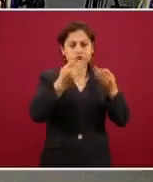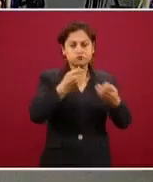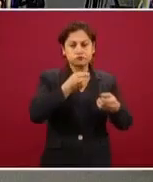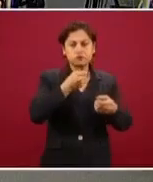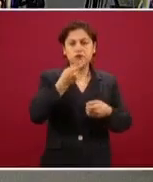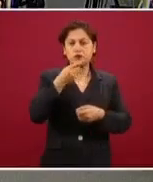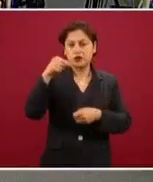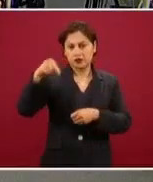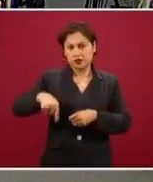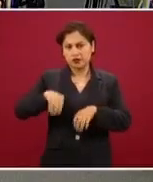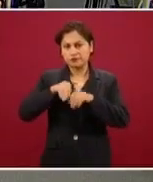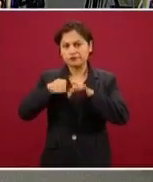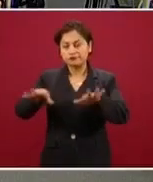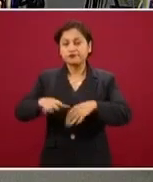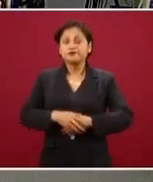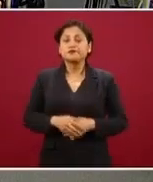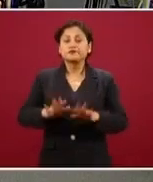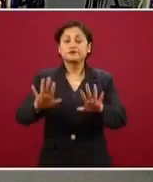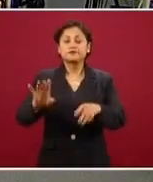pregunta, presidente, en el tema de salud